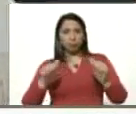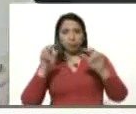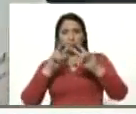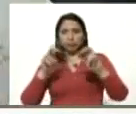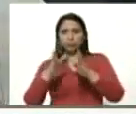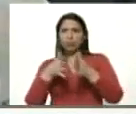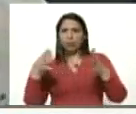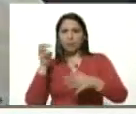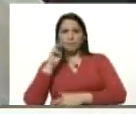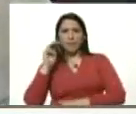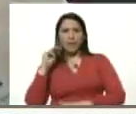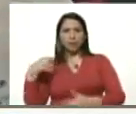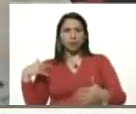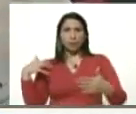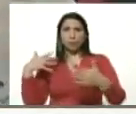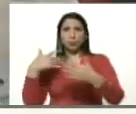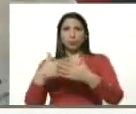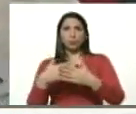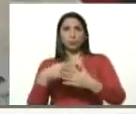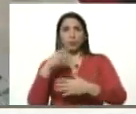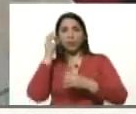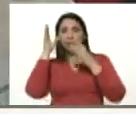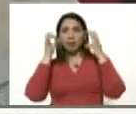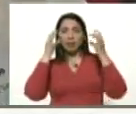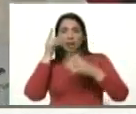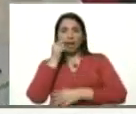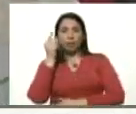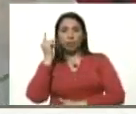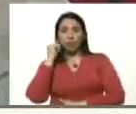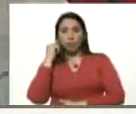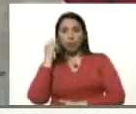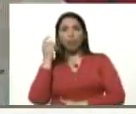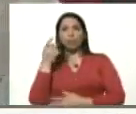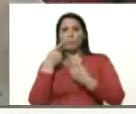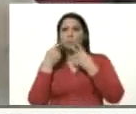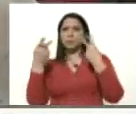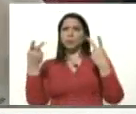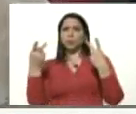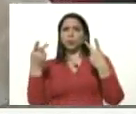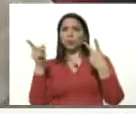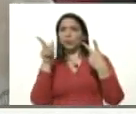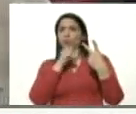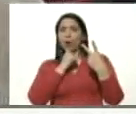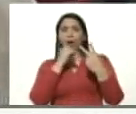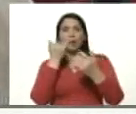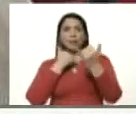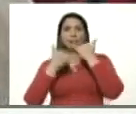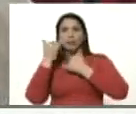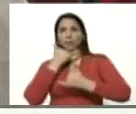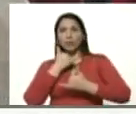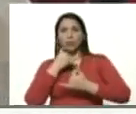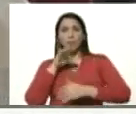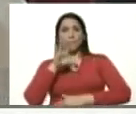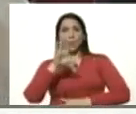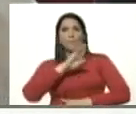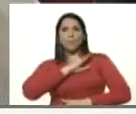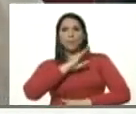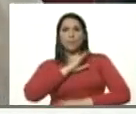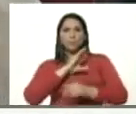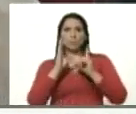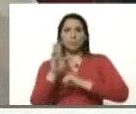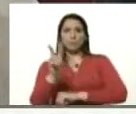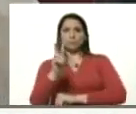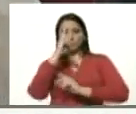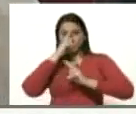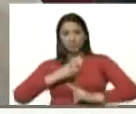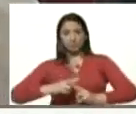gran maestro de generaciones de creadores y creadoras, un referente inequívoco del patrimonio cultural venezolano. Honor